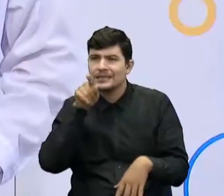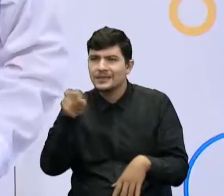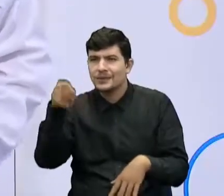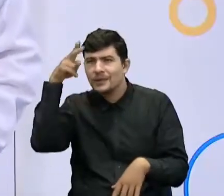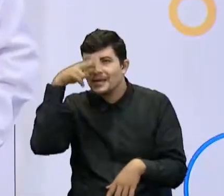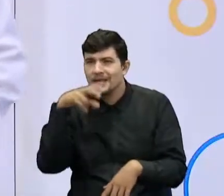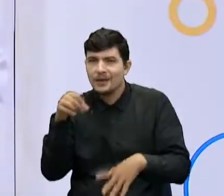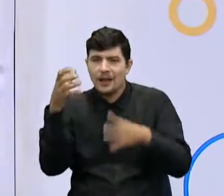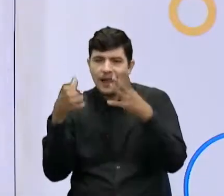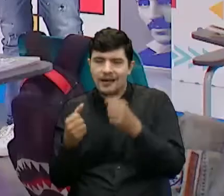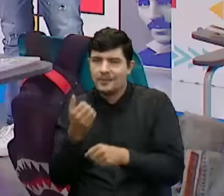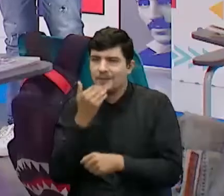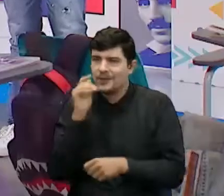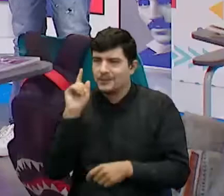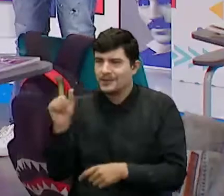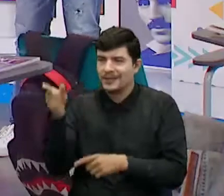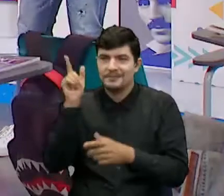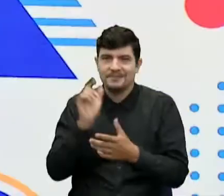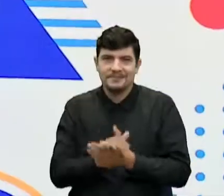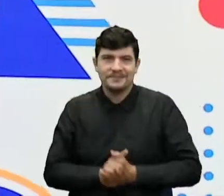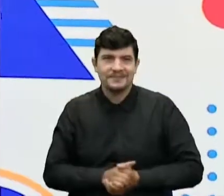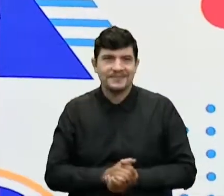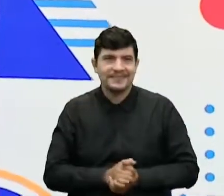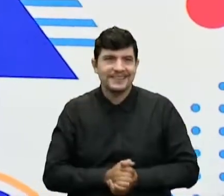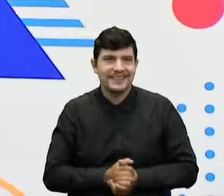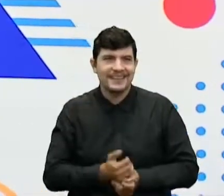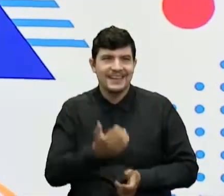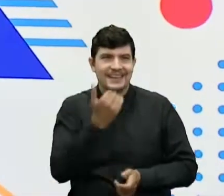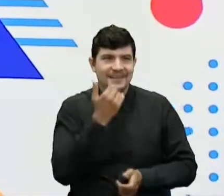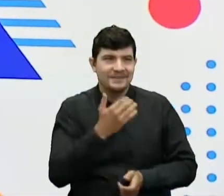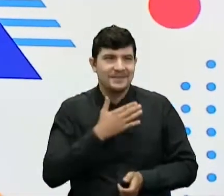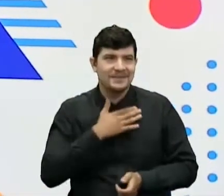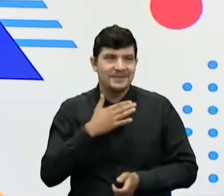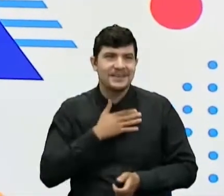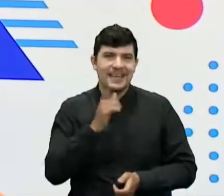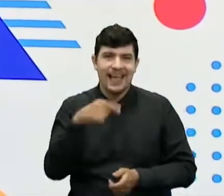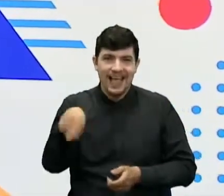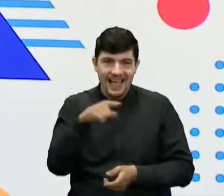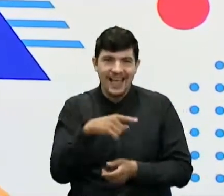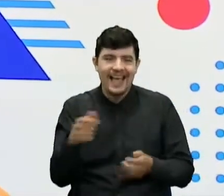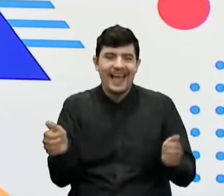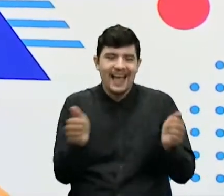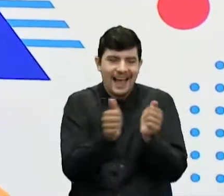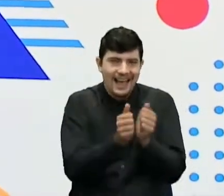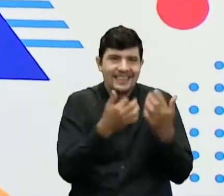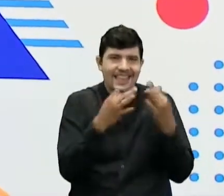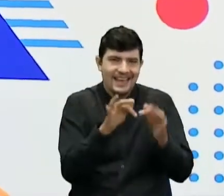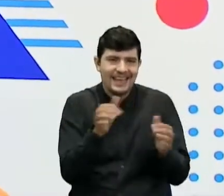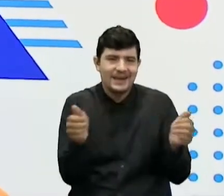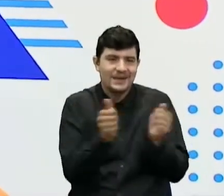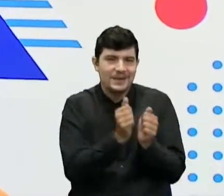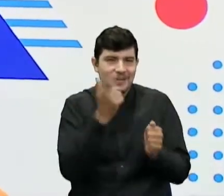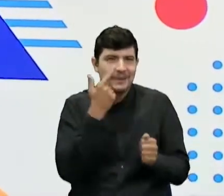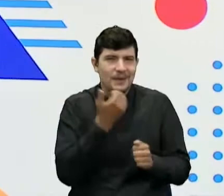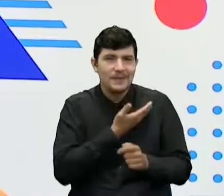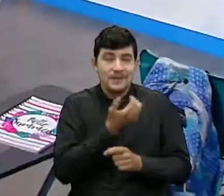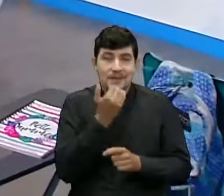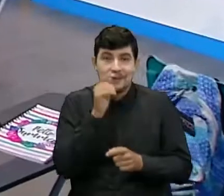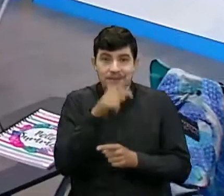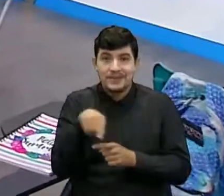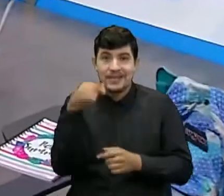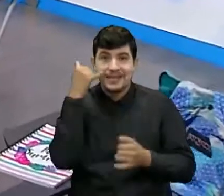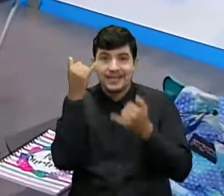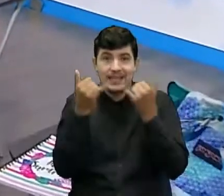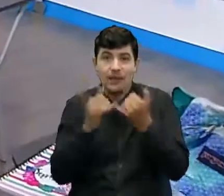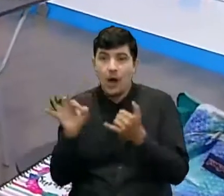En el caso Por ejemplo Suyo En el caso mío Háganla con sus papás Háganla con sus papás No sea que de pronto Vayan y identifiquen Otras cosas O